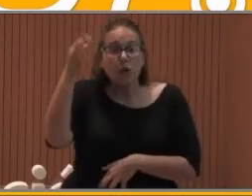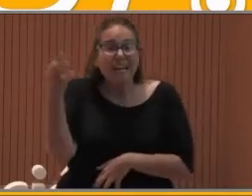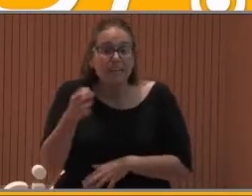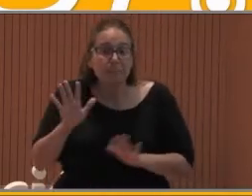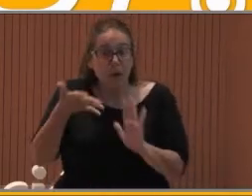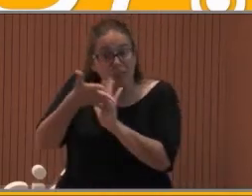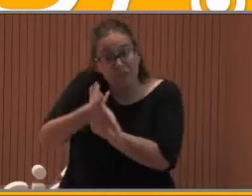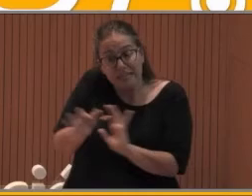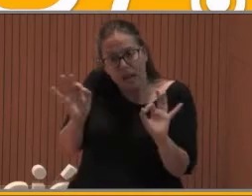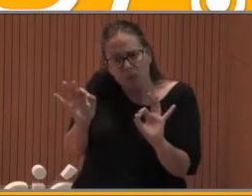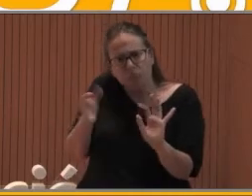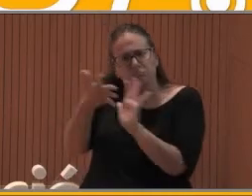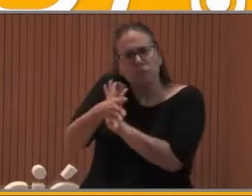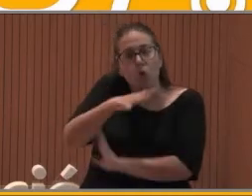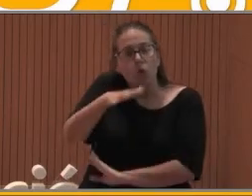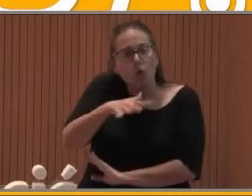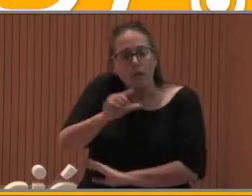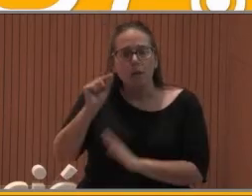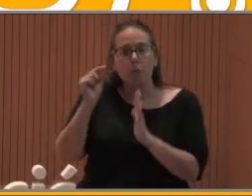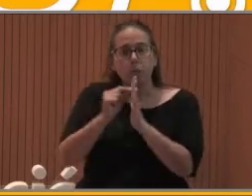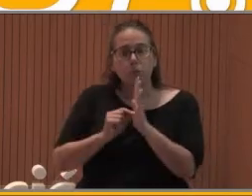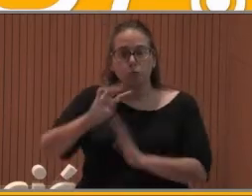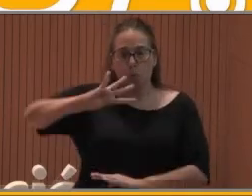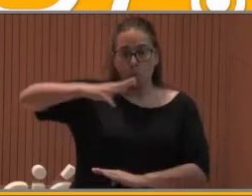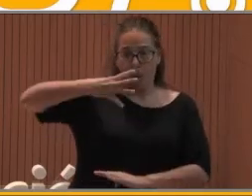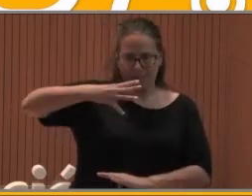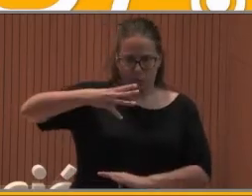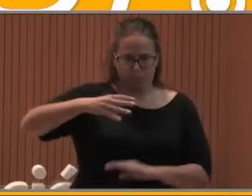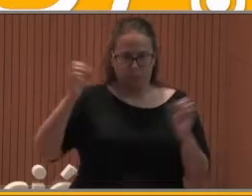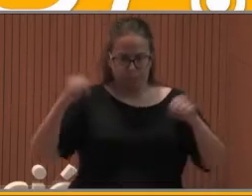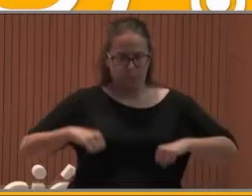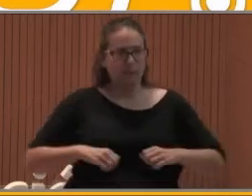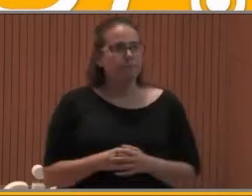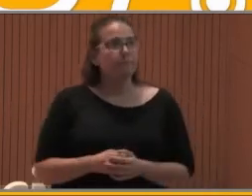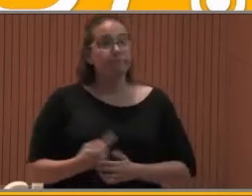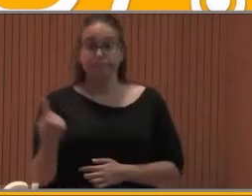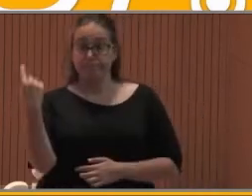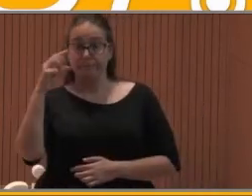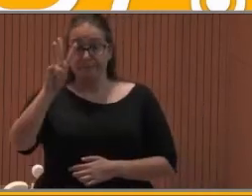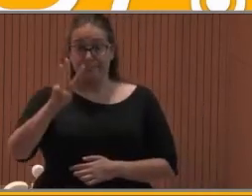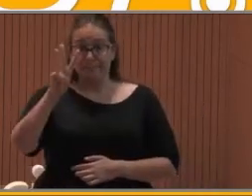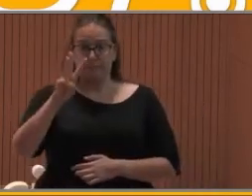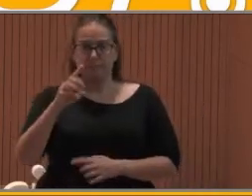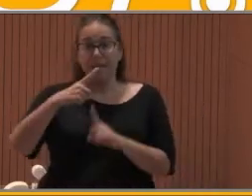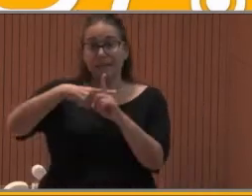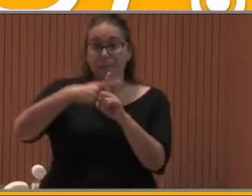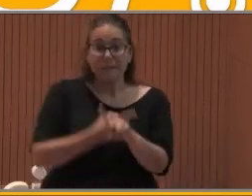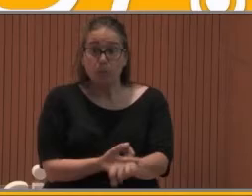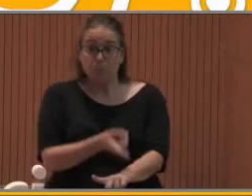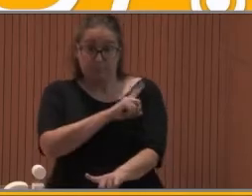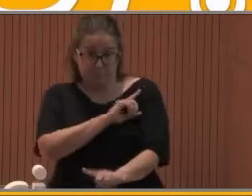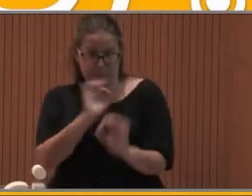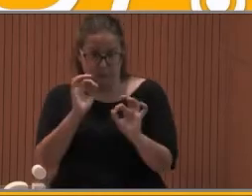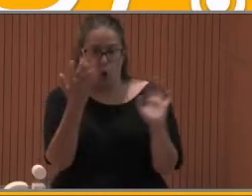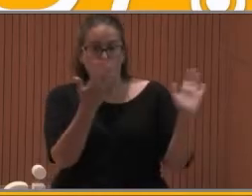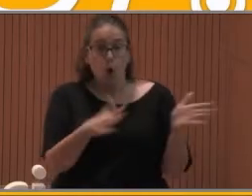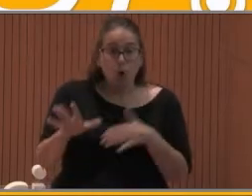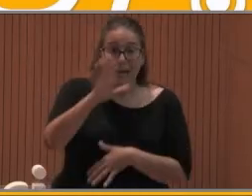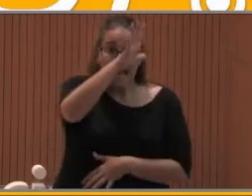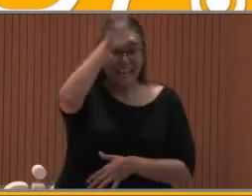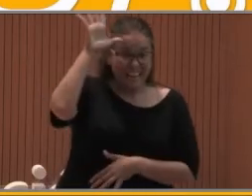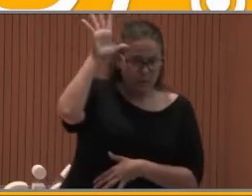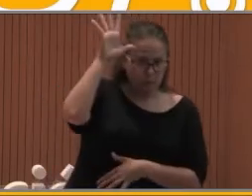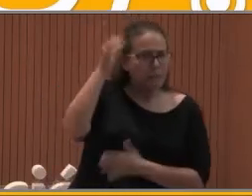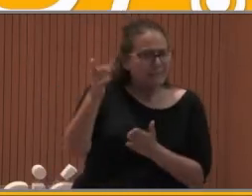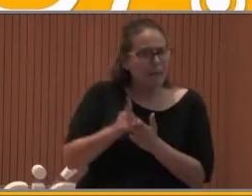explicaremos en el punto 4, que habla de los planes del calor. Y estas temperaturas extremas, las olas de calor, también las de frío, pero hoy no es nuestro